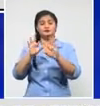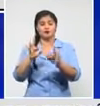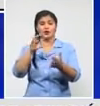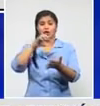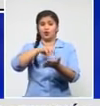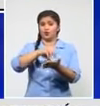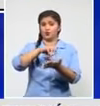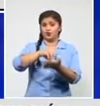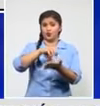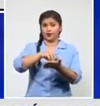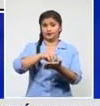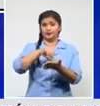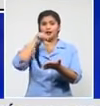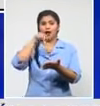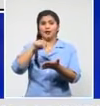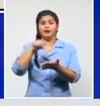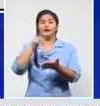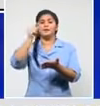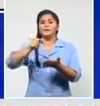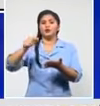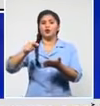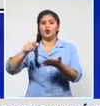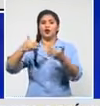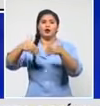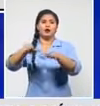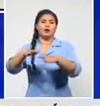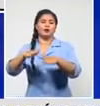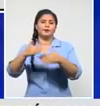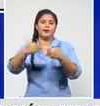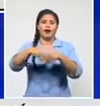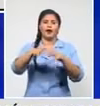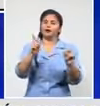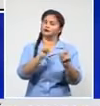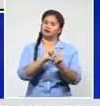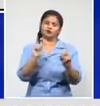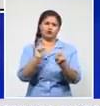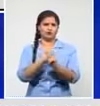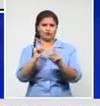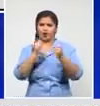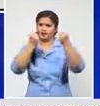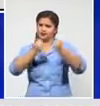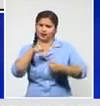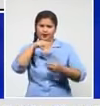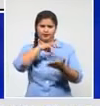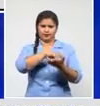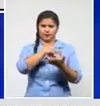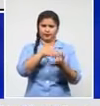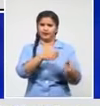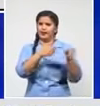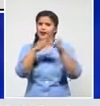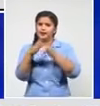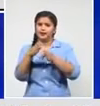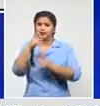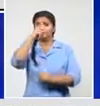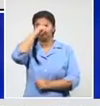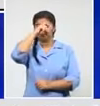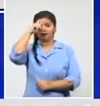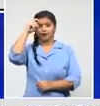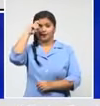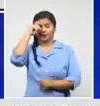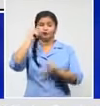tiene dispersión en la población. Santi Espíritu también ha ido controlando y ya en estos